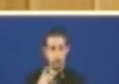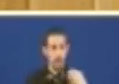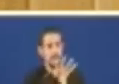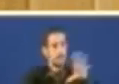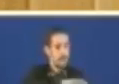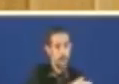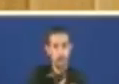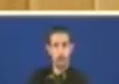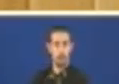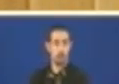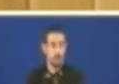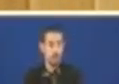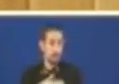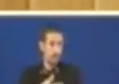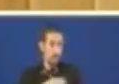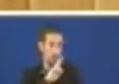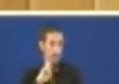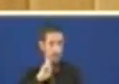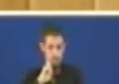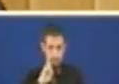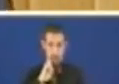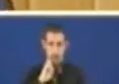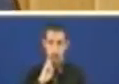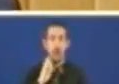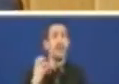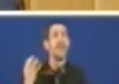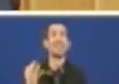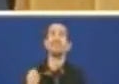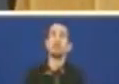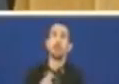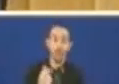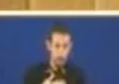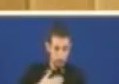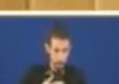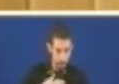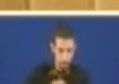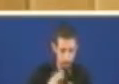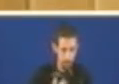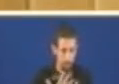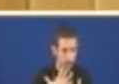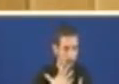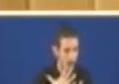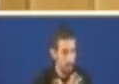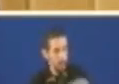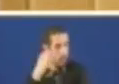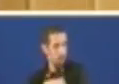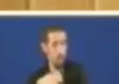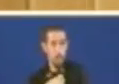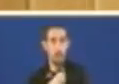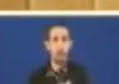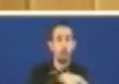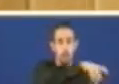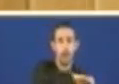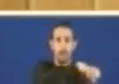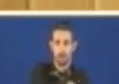non os podemos retirar, e que sean os nosos, e que nos teñen os cartos retidos. E pensamos,